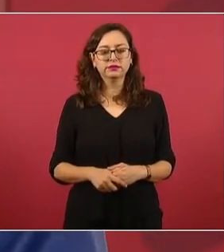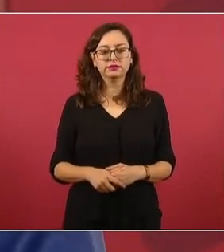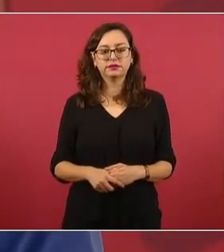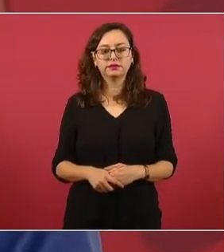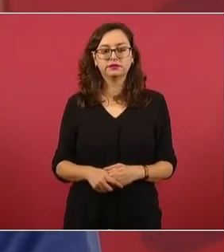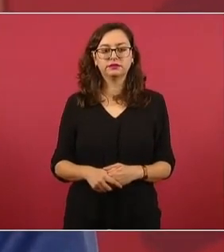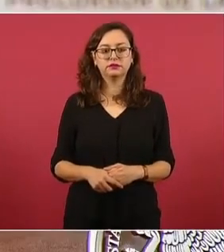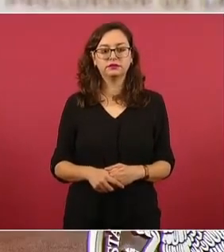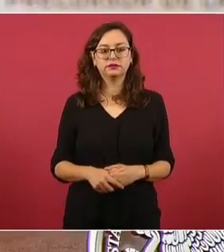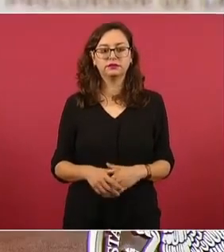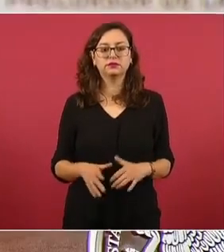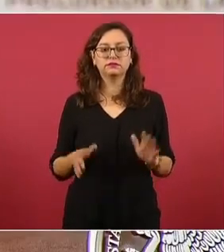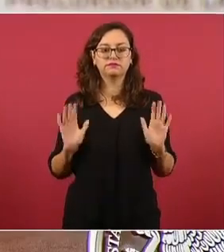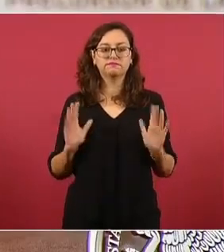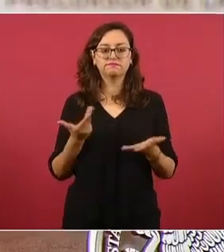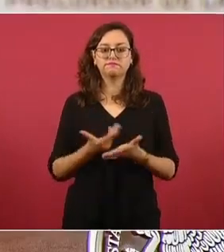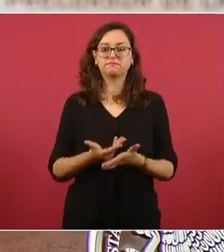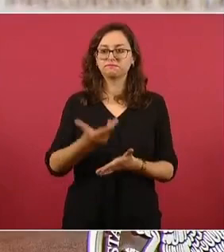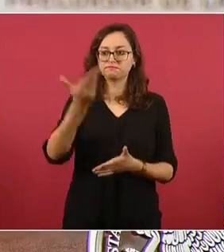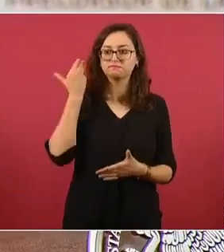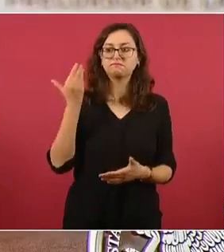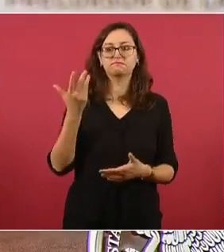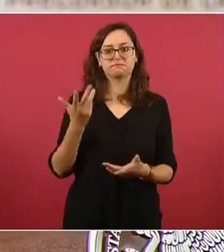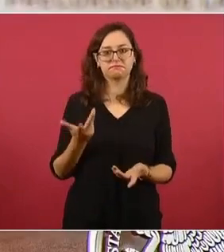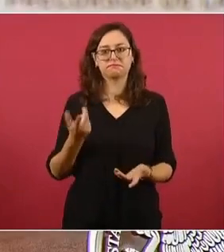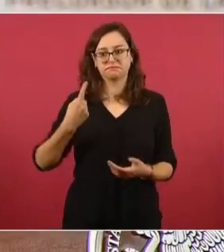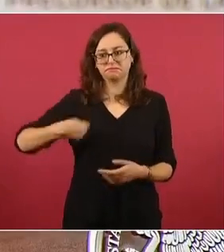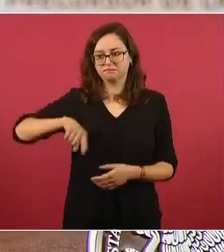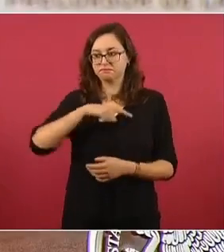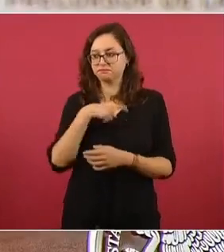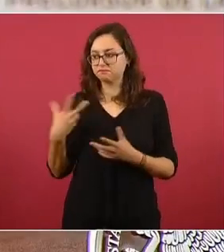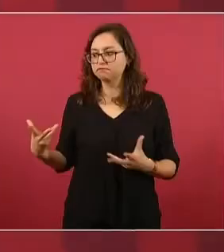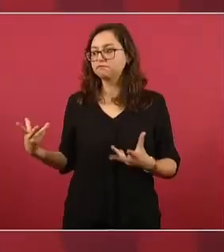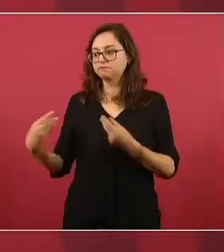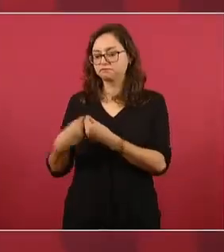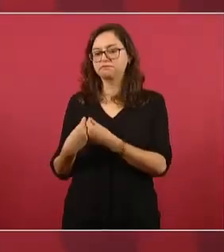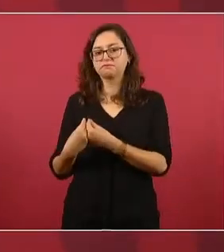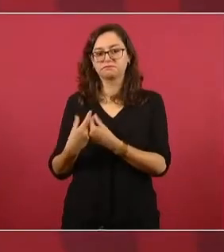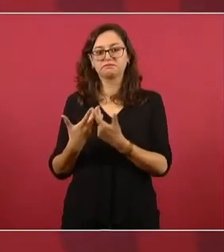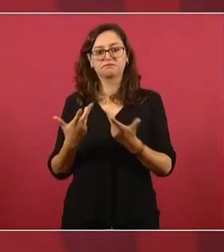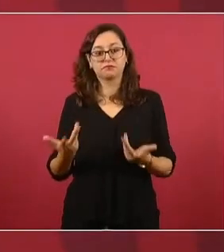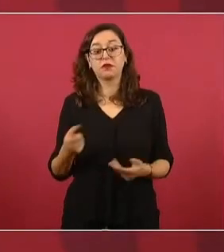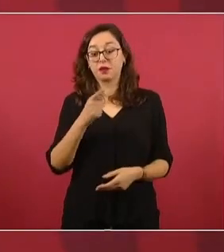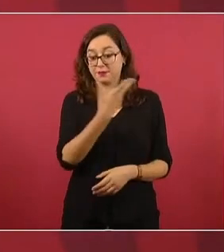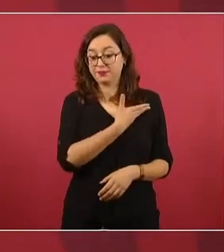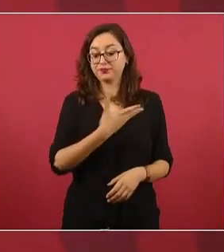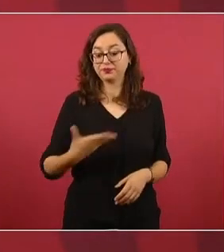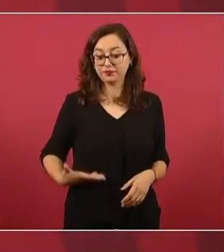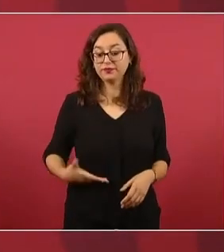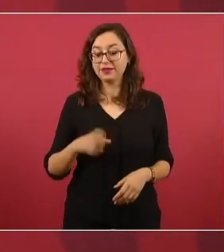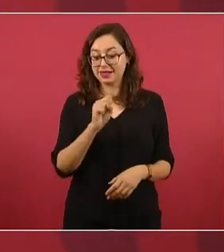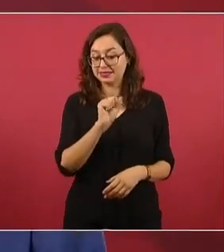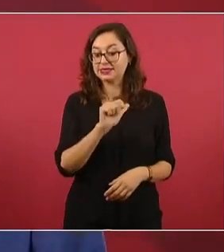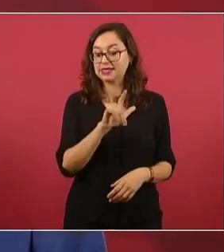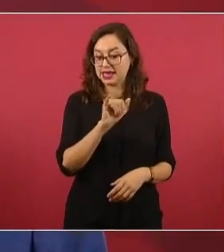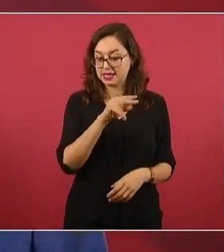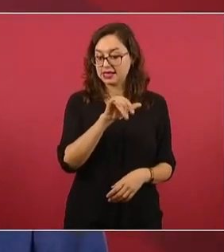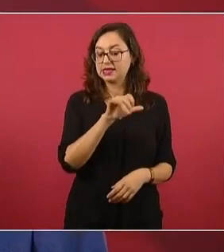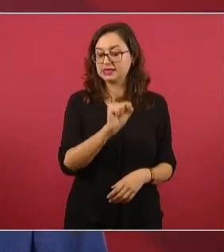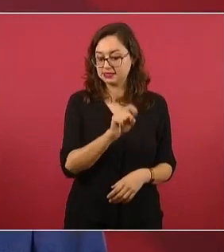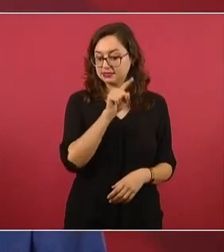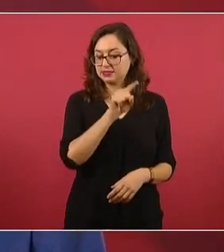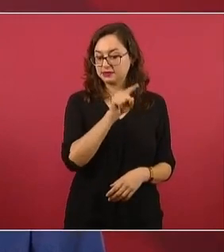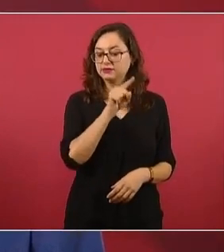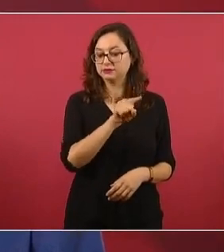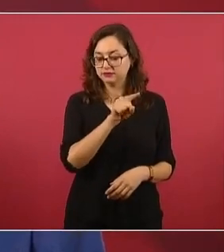en aquellos tiempos que estábamos en la oposición. Era Salinas, en efecto,